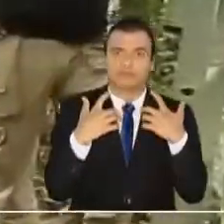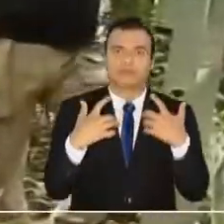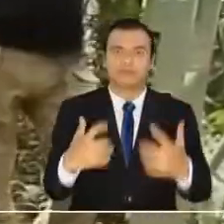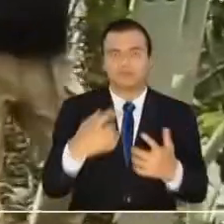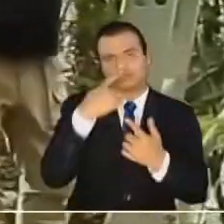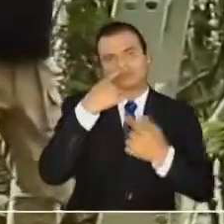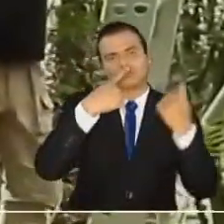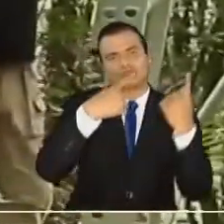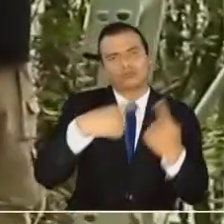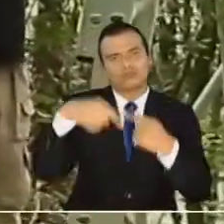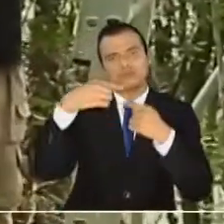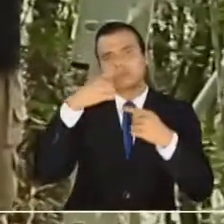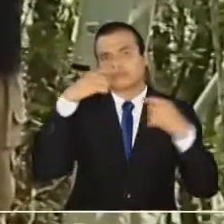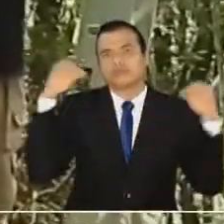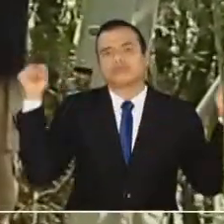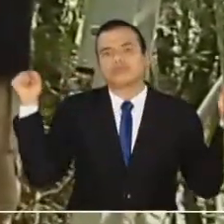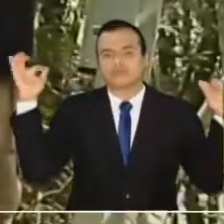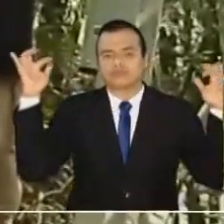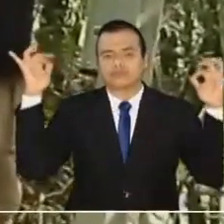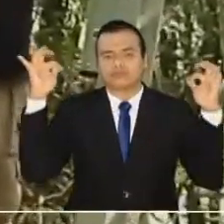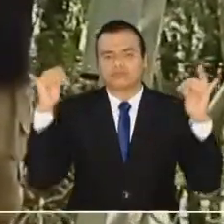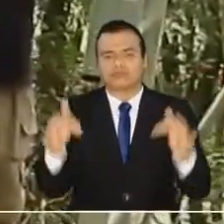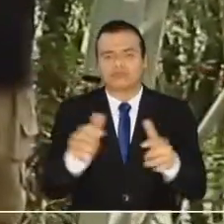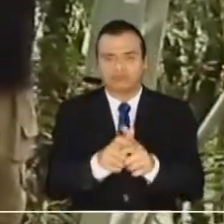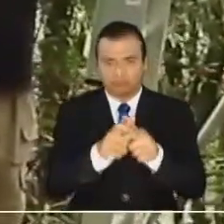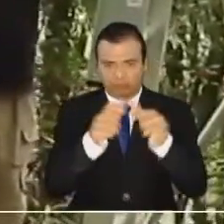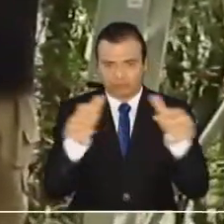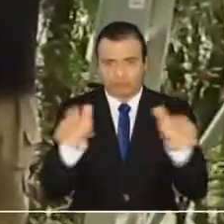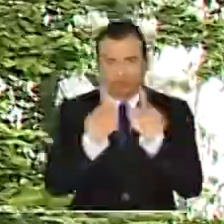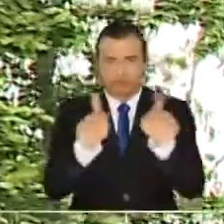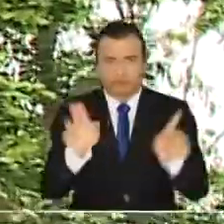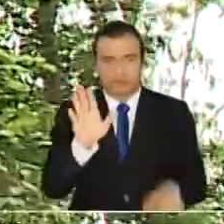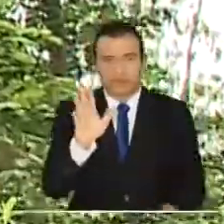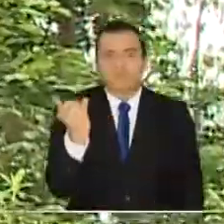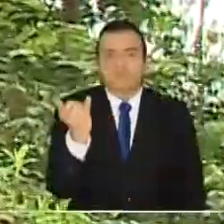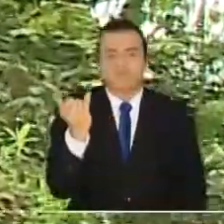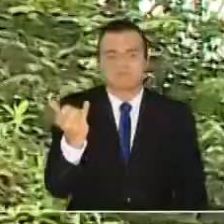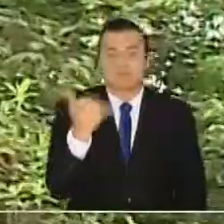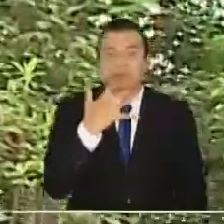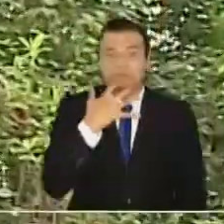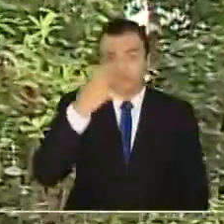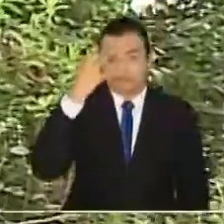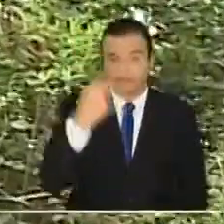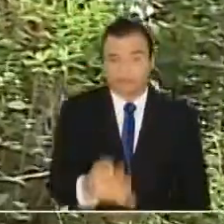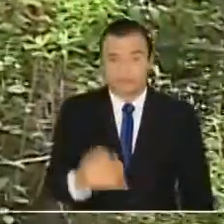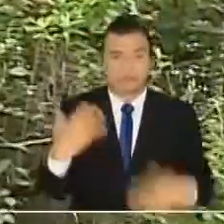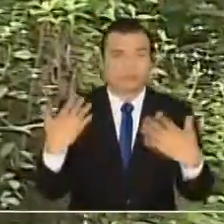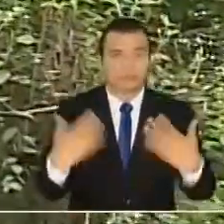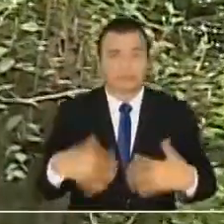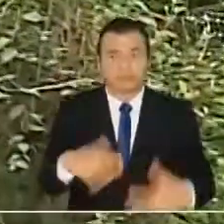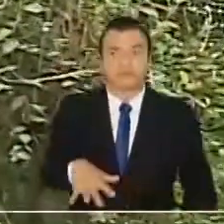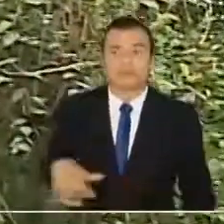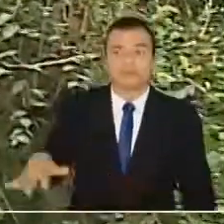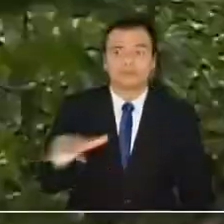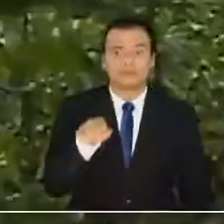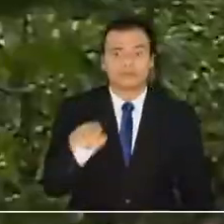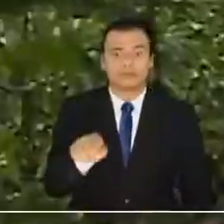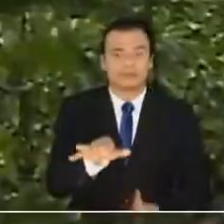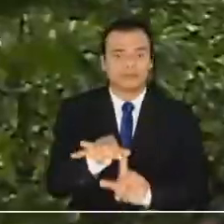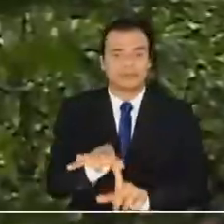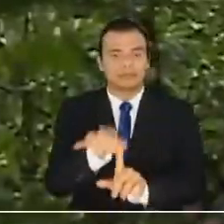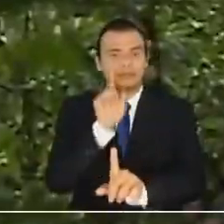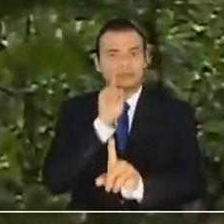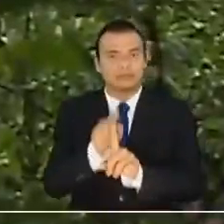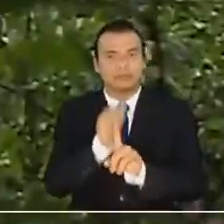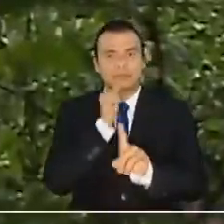destino al cual muchas familias y muchos visitantes querrán conocer. Este territorio es crucial para la recarga de acueductos comunitarios